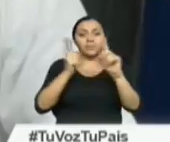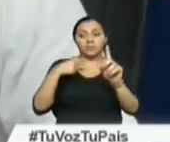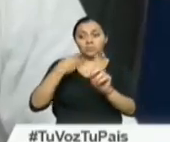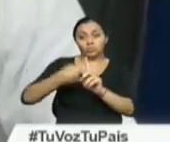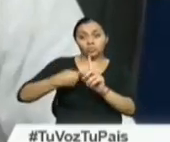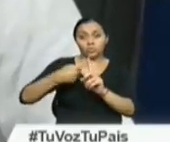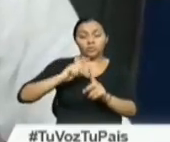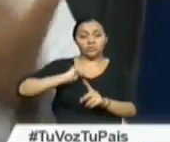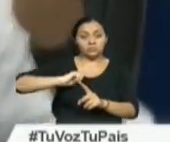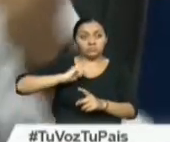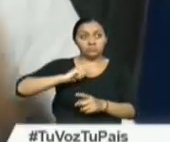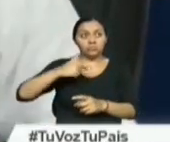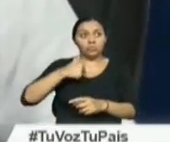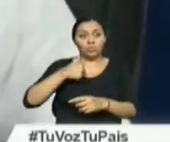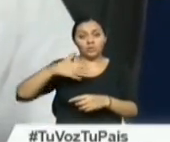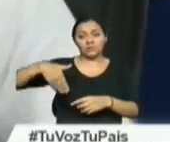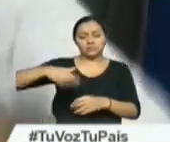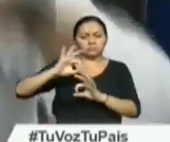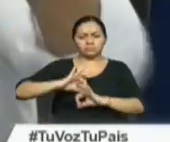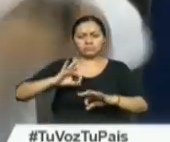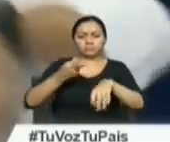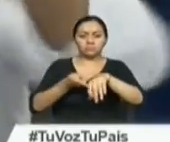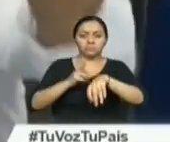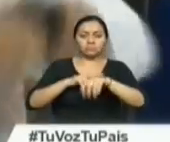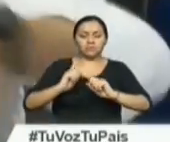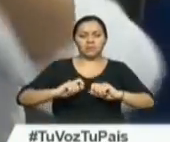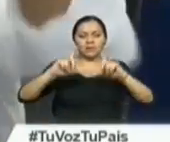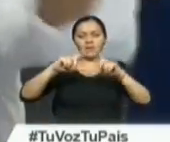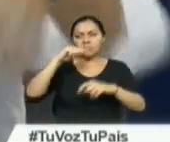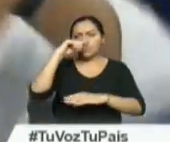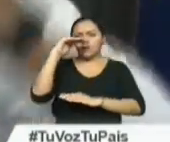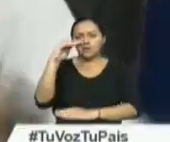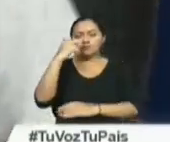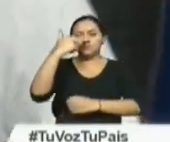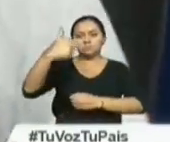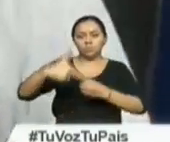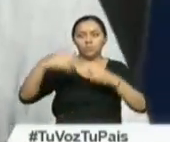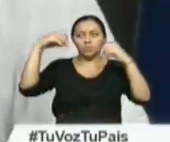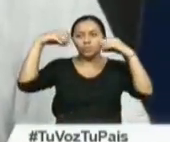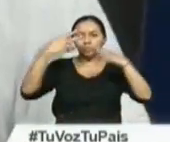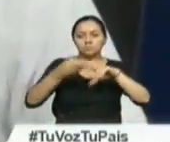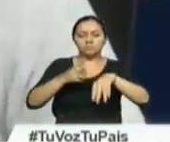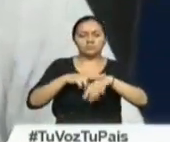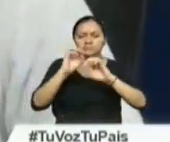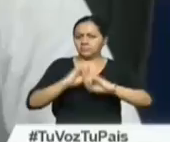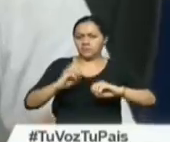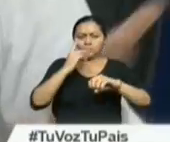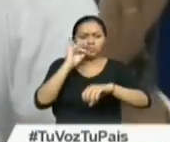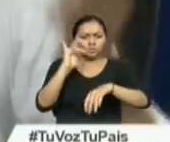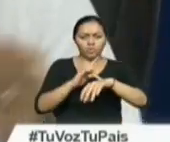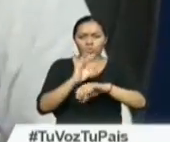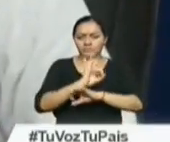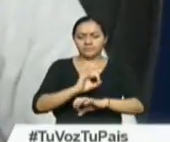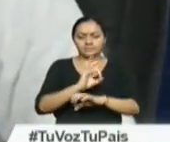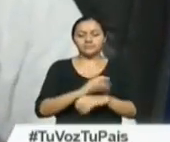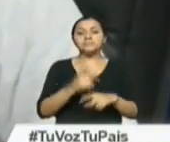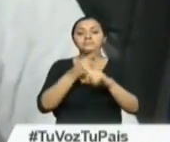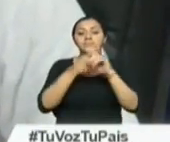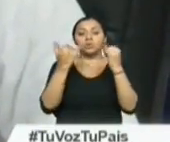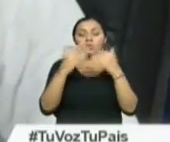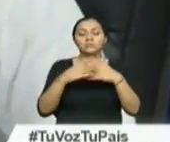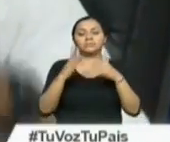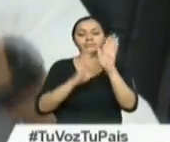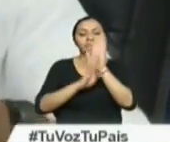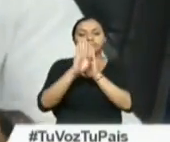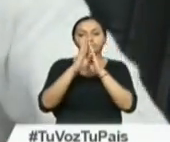sueldos. Nunca dimos un paquetazo como hacía la partidocracia, subir el gas, la gasolina, la luz, el teléfono. Y ya superamos